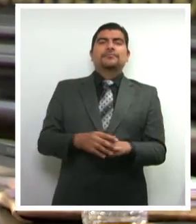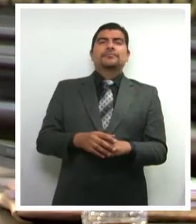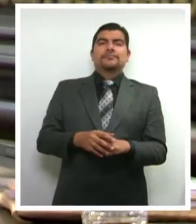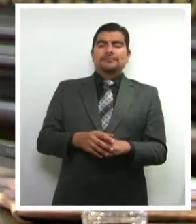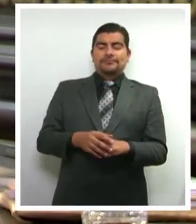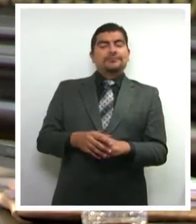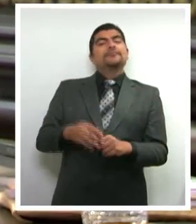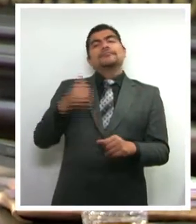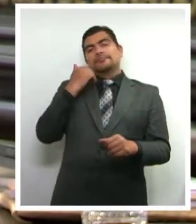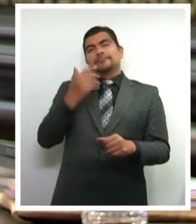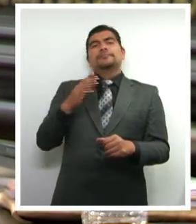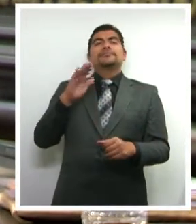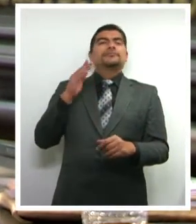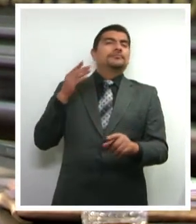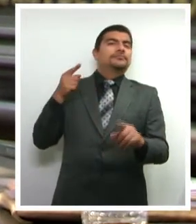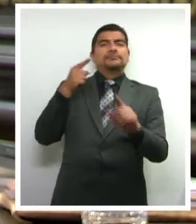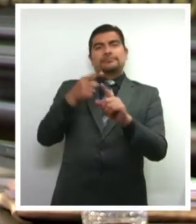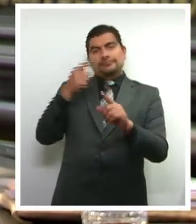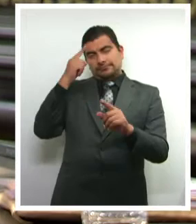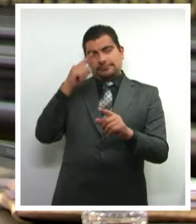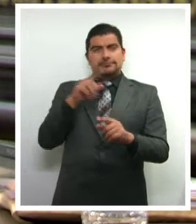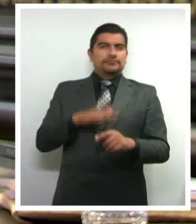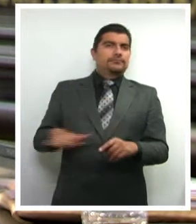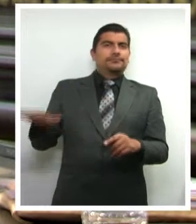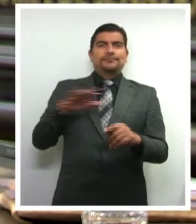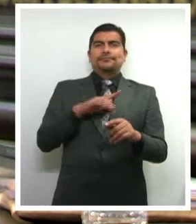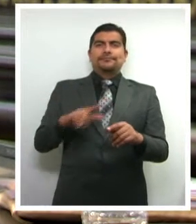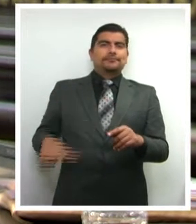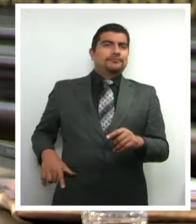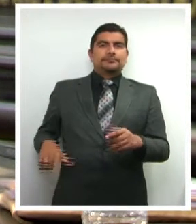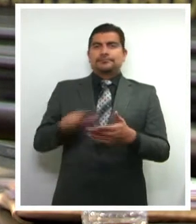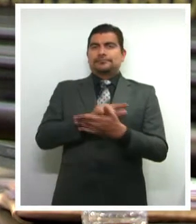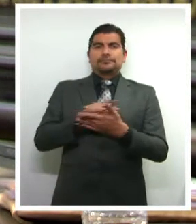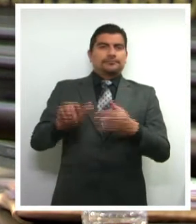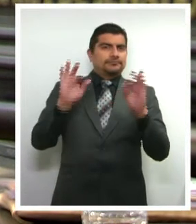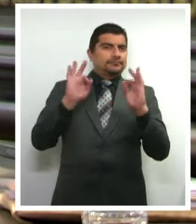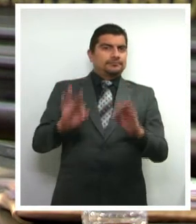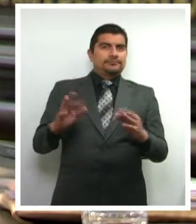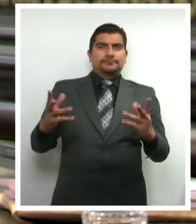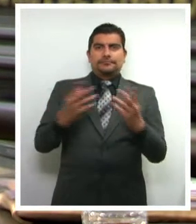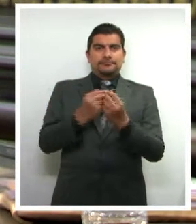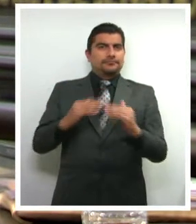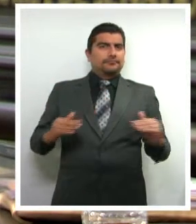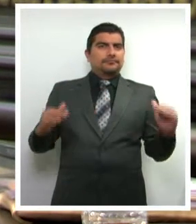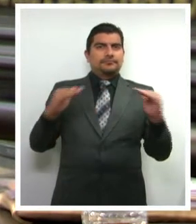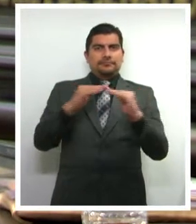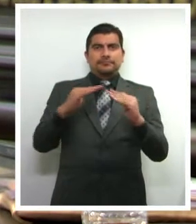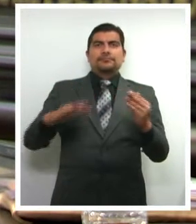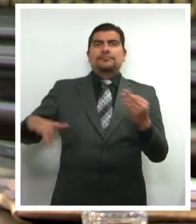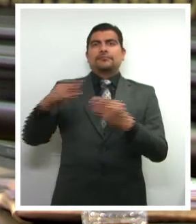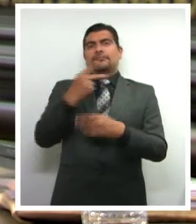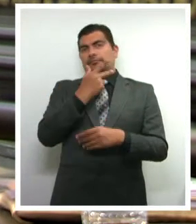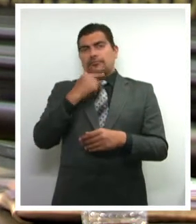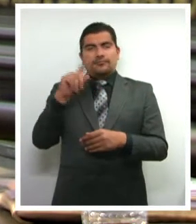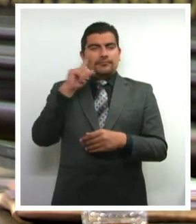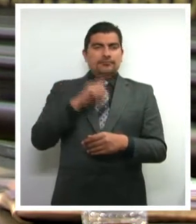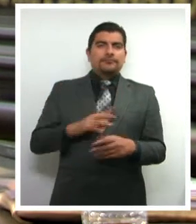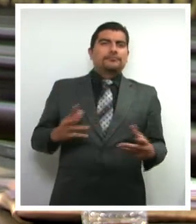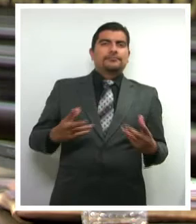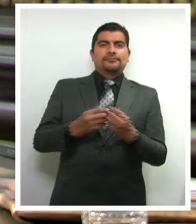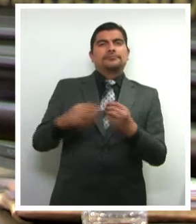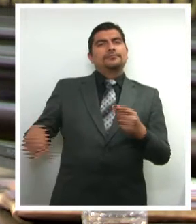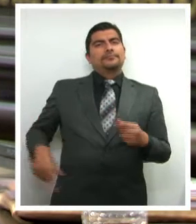abierto busca promover un Estado transparente y participativo, donde gobierno y ciudadanos colaboran en el